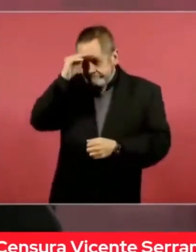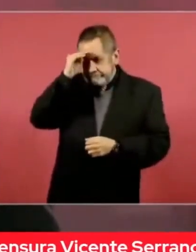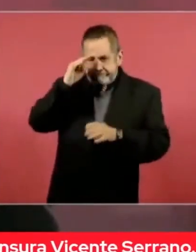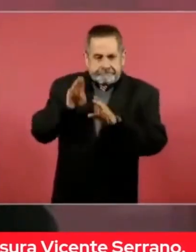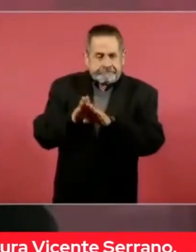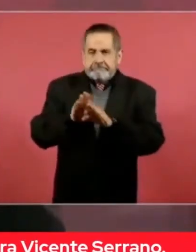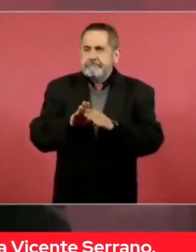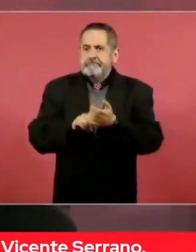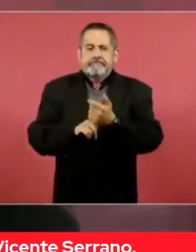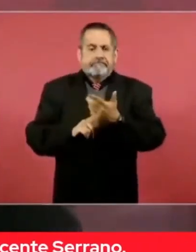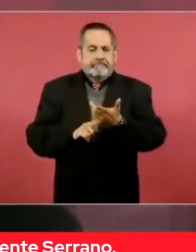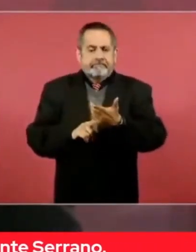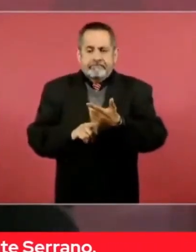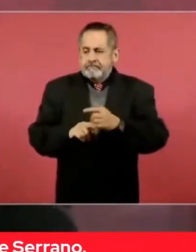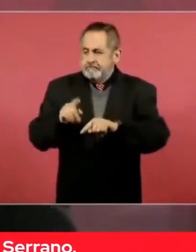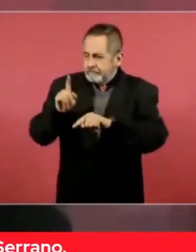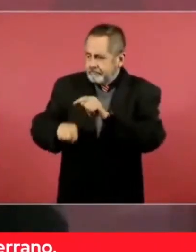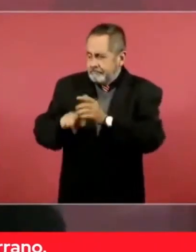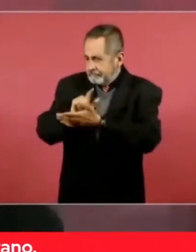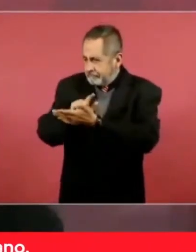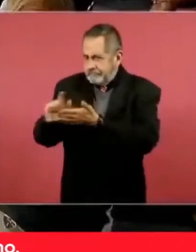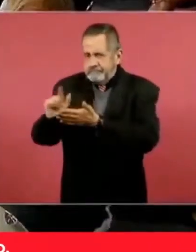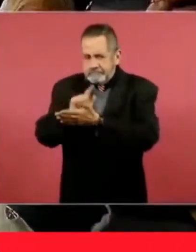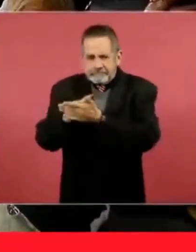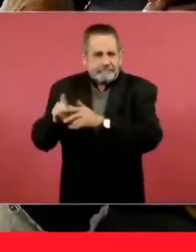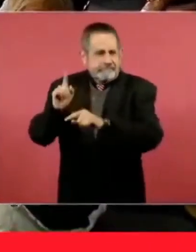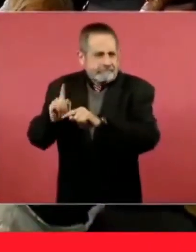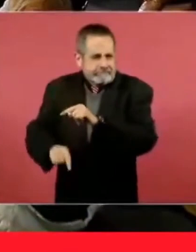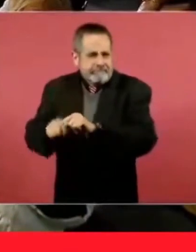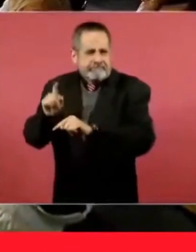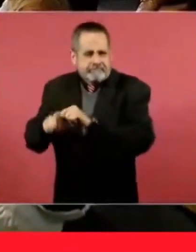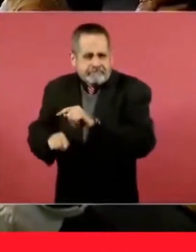eh limpiando porque